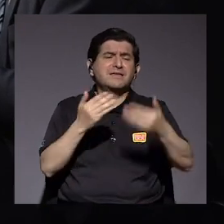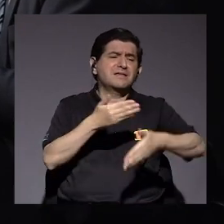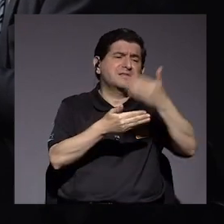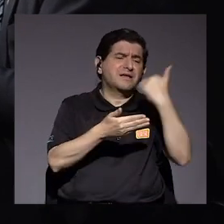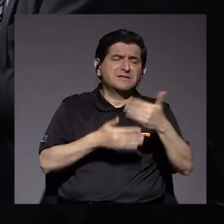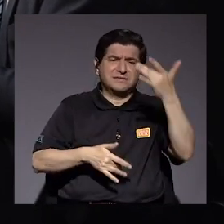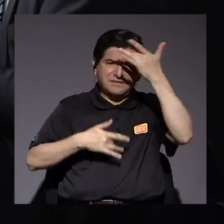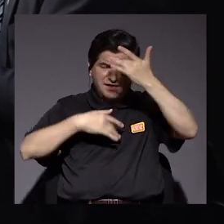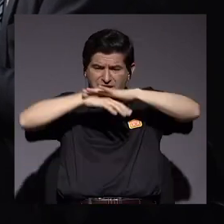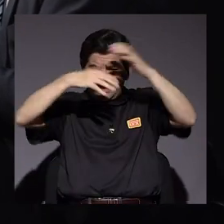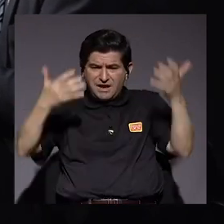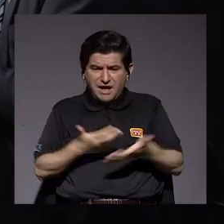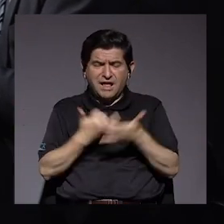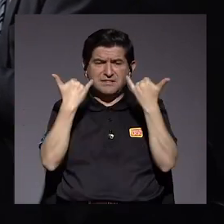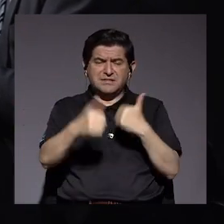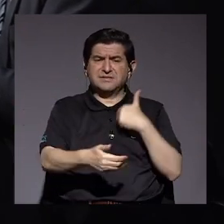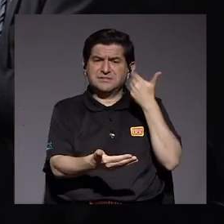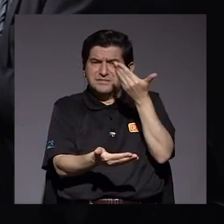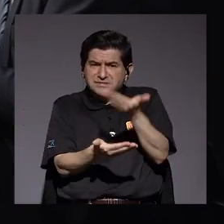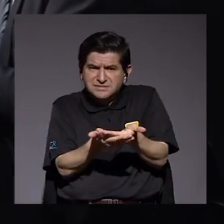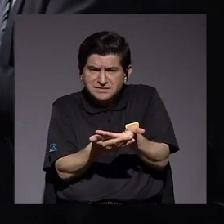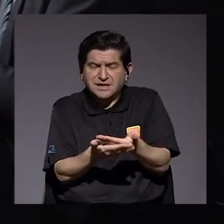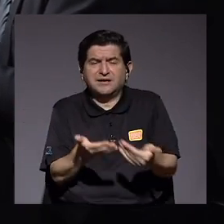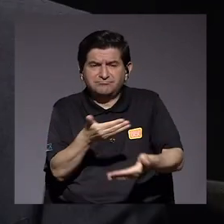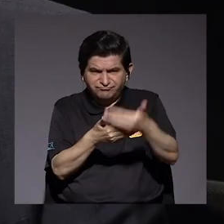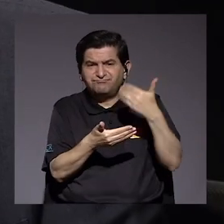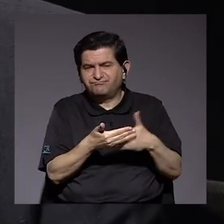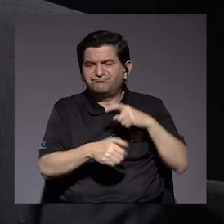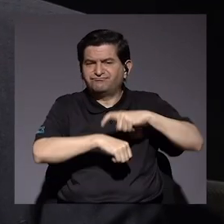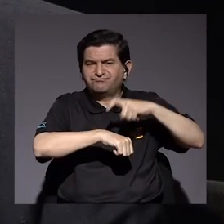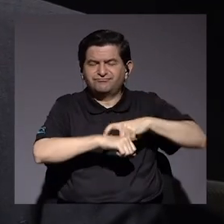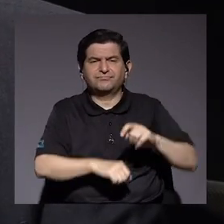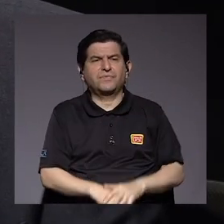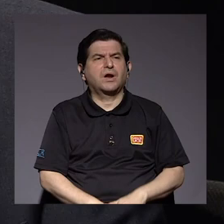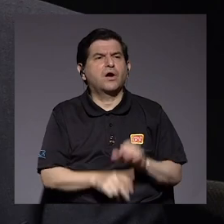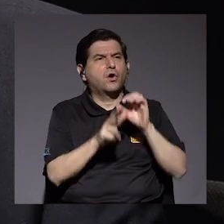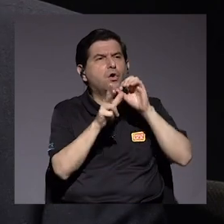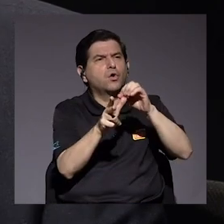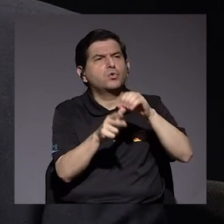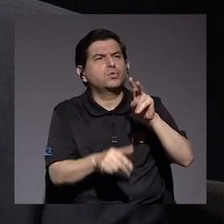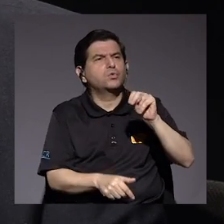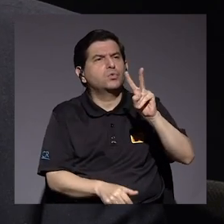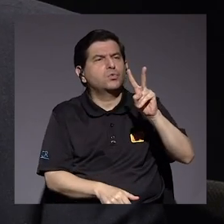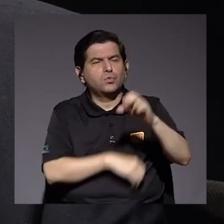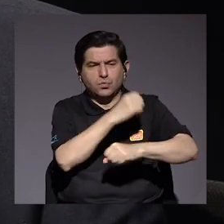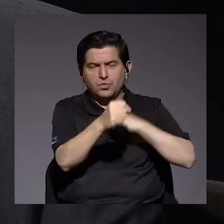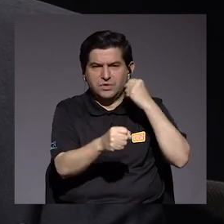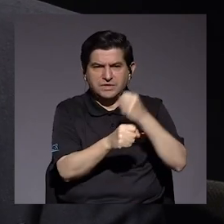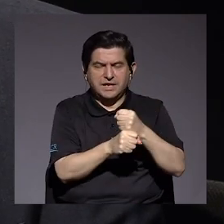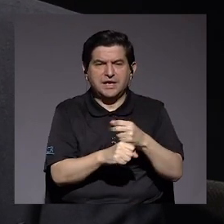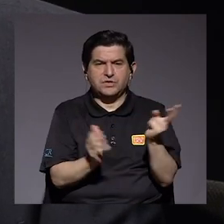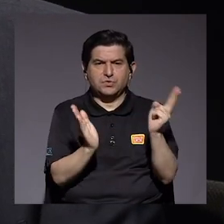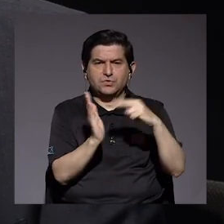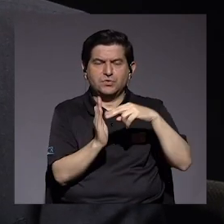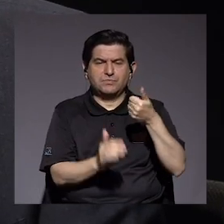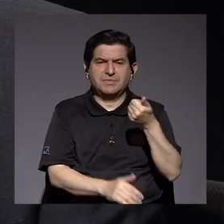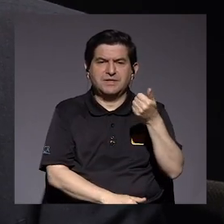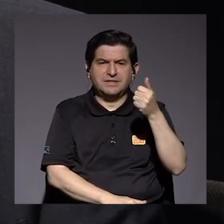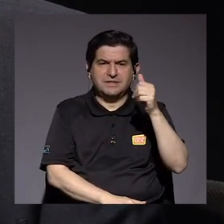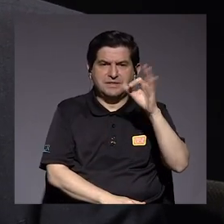de la pandemia esto ya estaba planteado desde antes de la pandemia en el mes de octubre o noviembre del año 2019